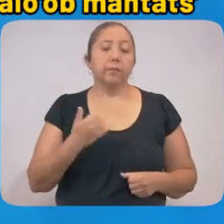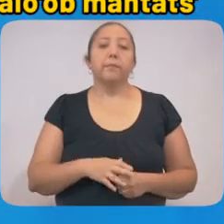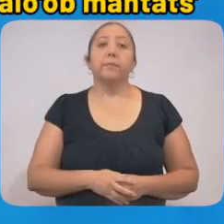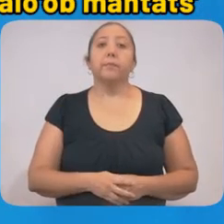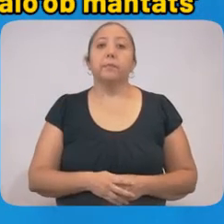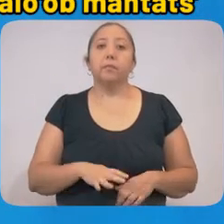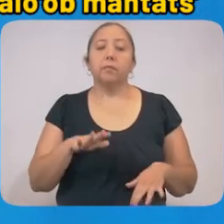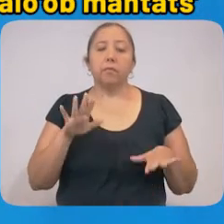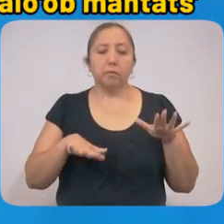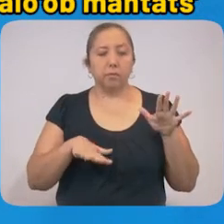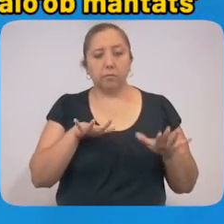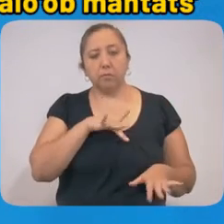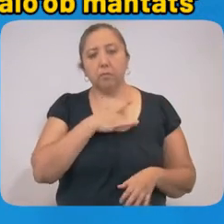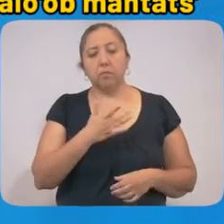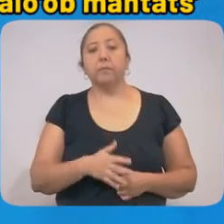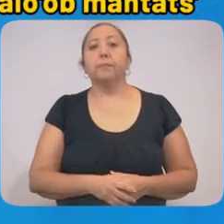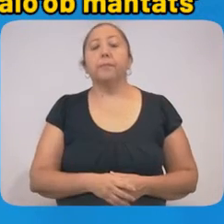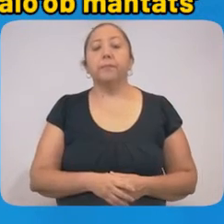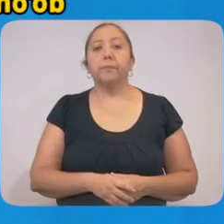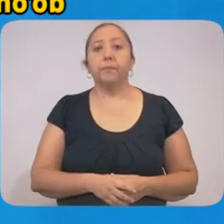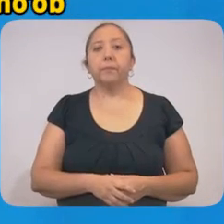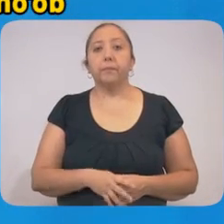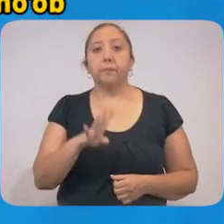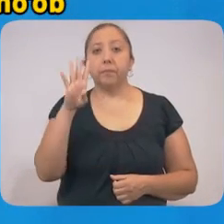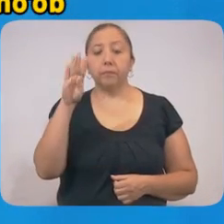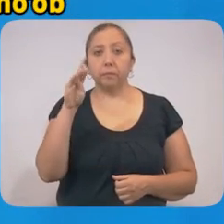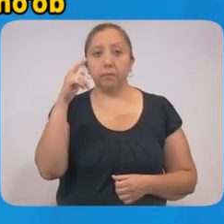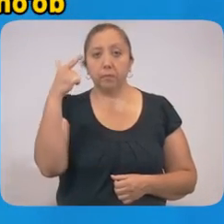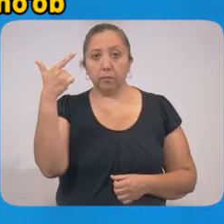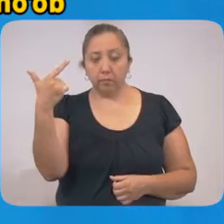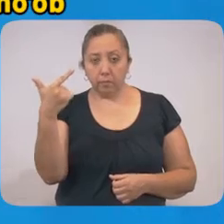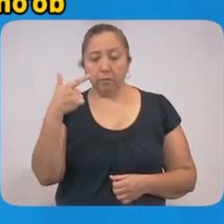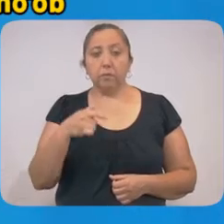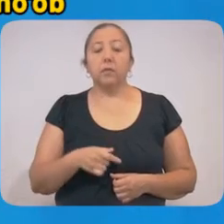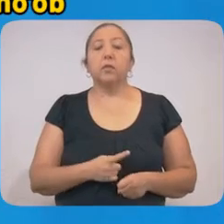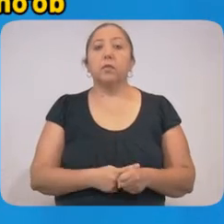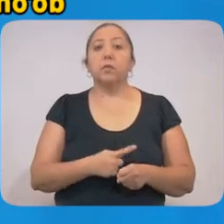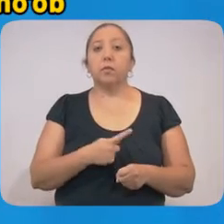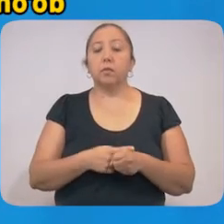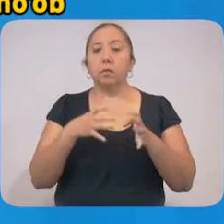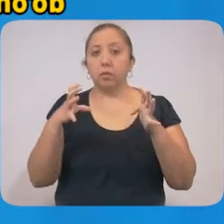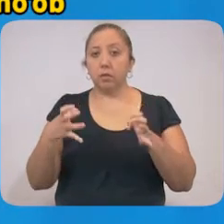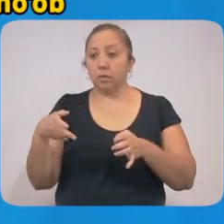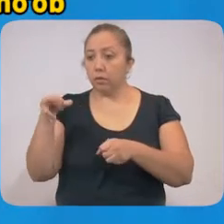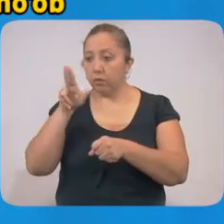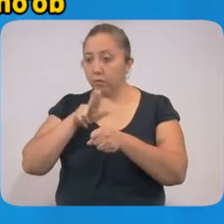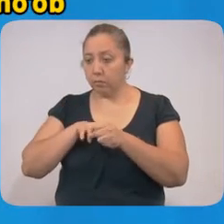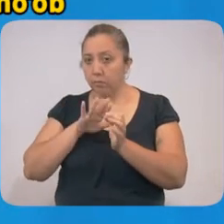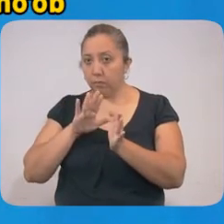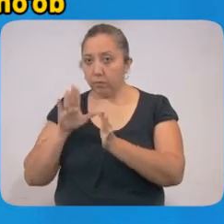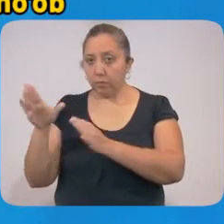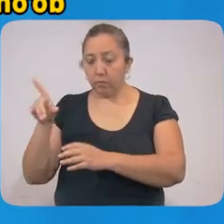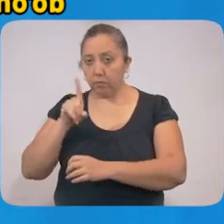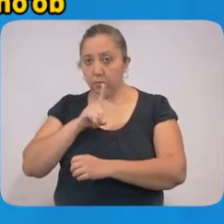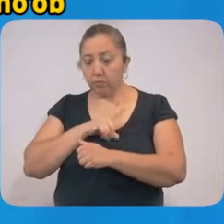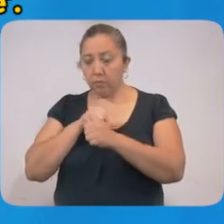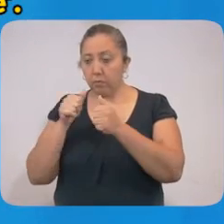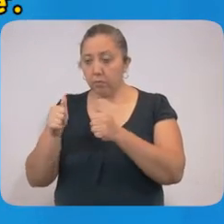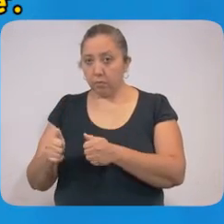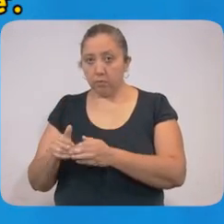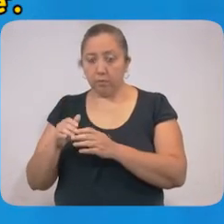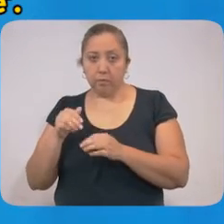Yucatán. Presentan síntomas leves. 97 de los casos confirmados están hospitalizados y en aislamiento